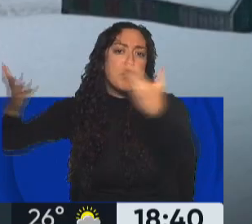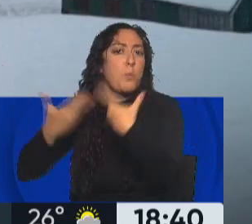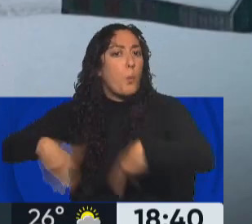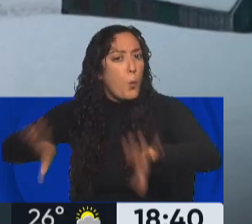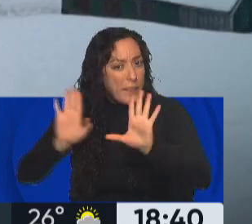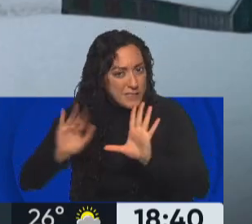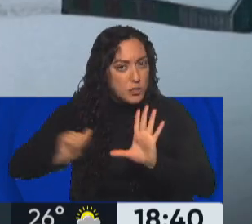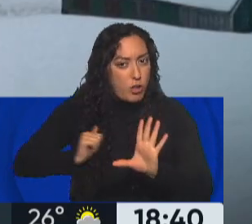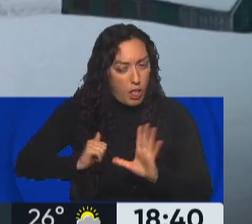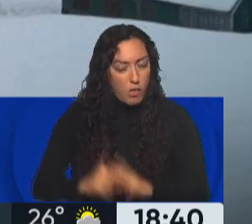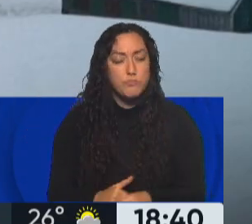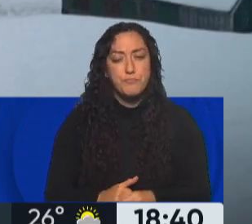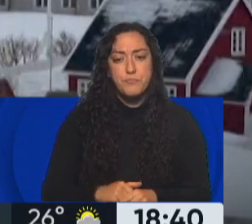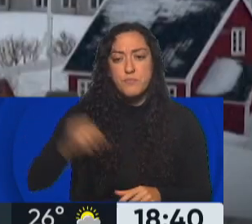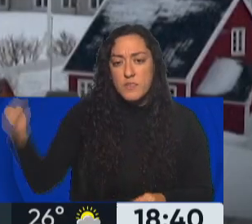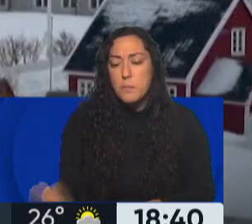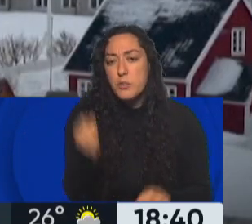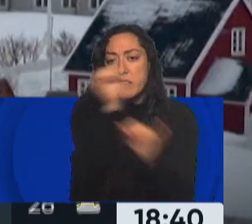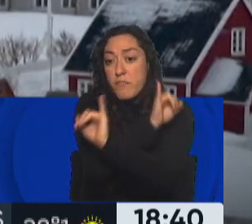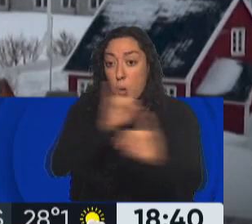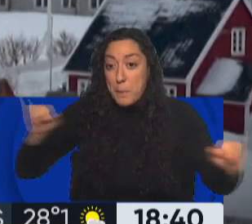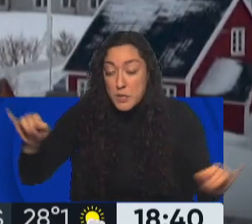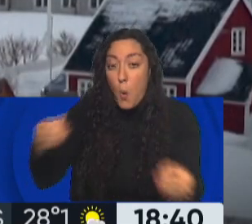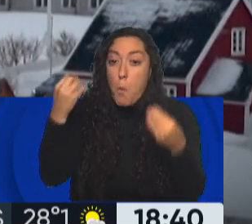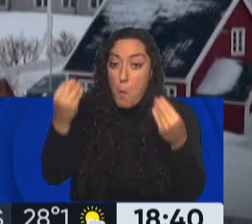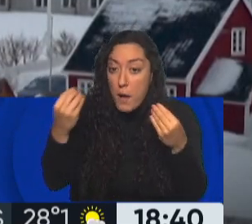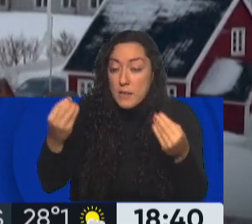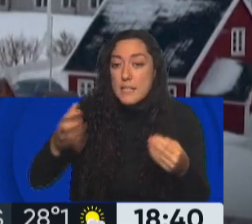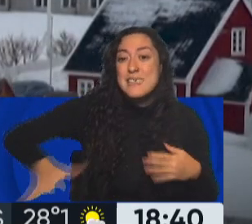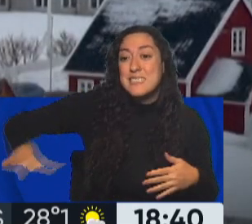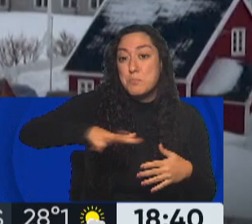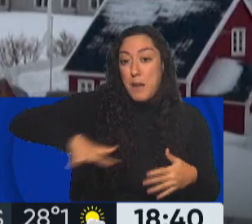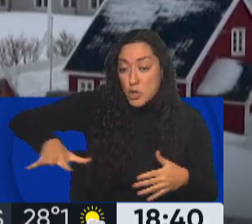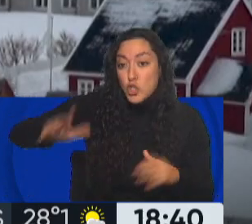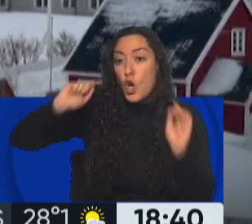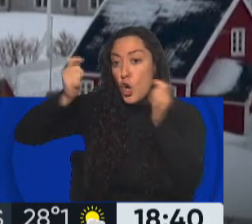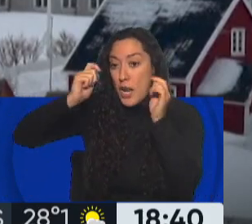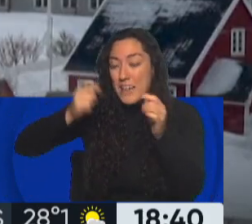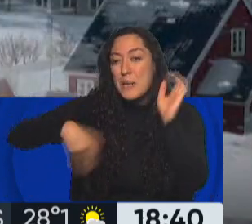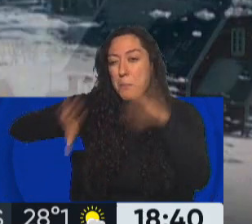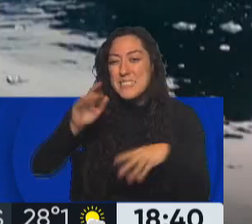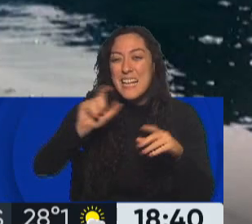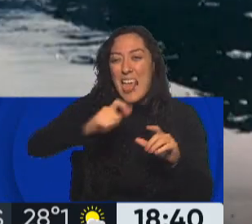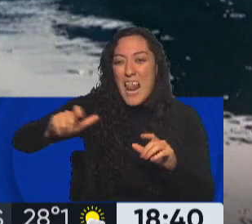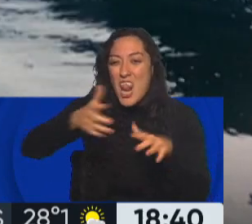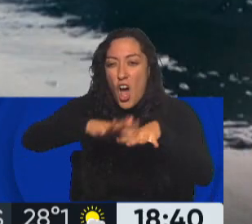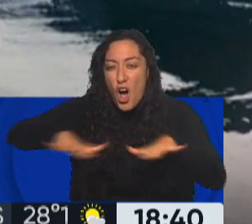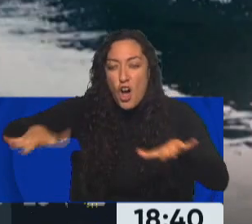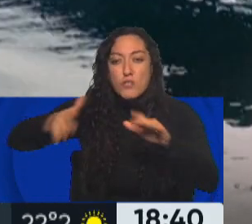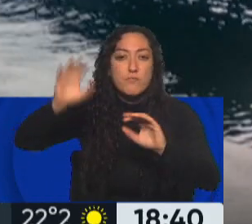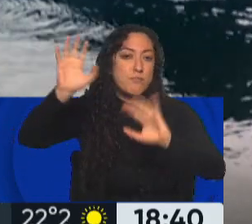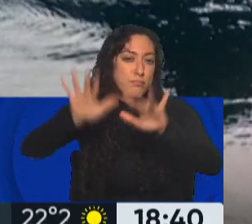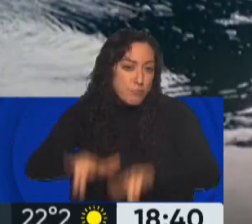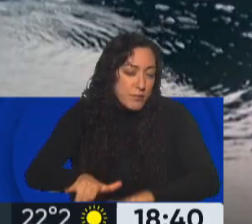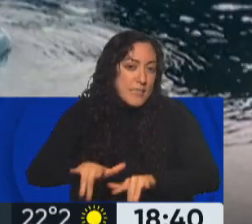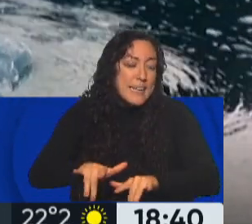Un dato que no se puede soslayar es que si bien gran parte de la superficie de Groenlandia está cubierta de hielo, el cambio climático está reduciendo